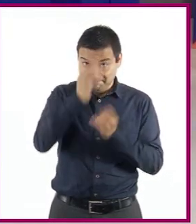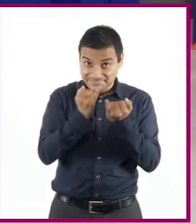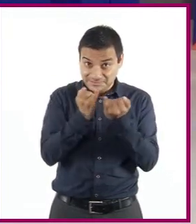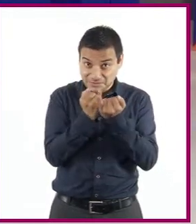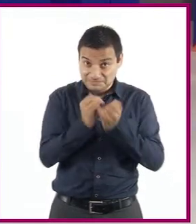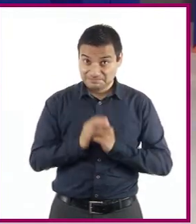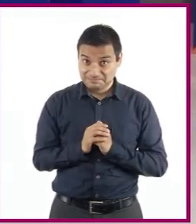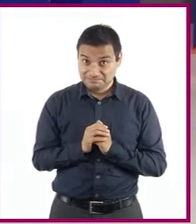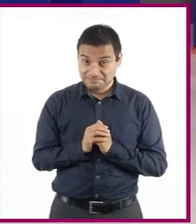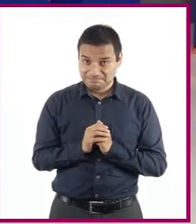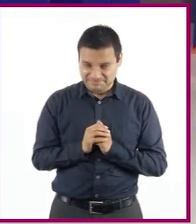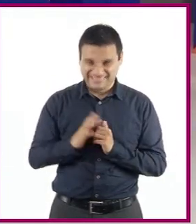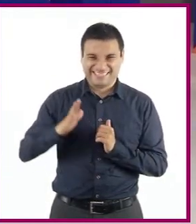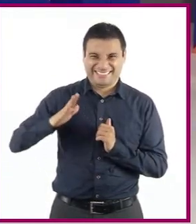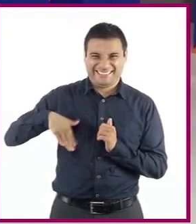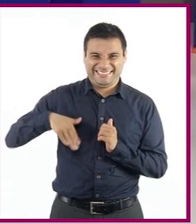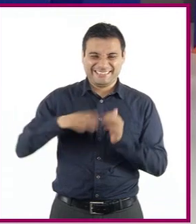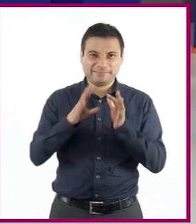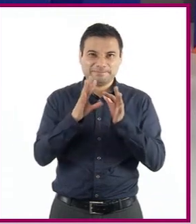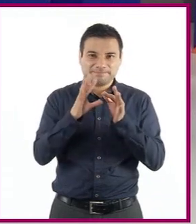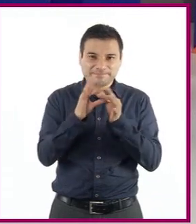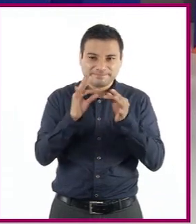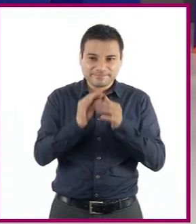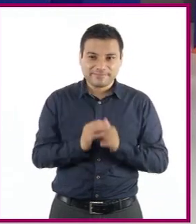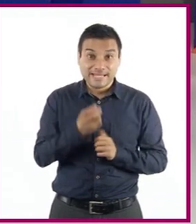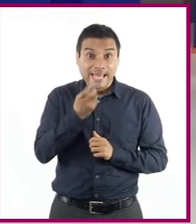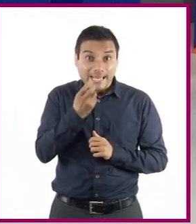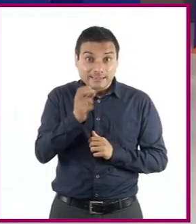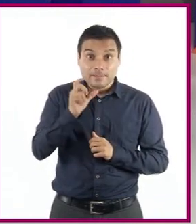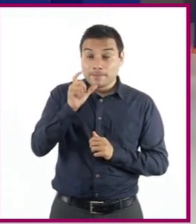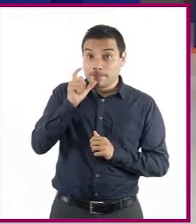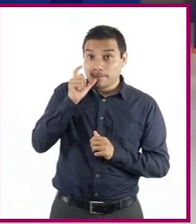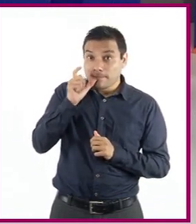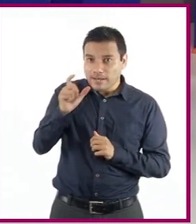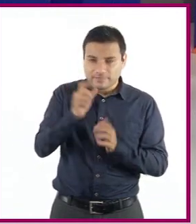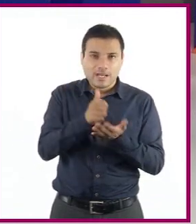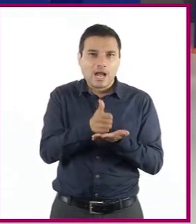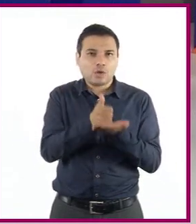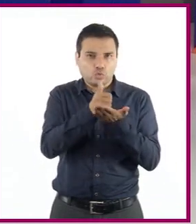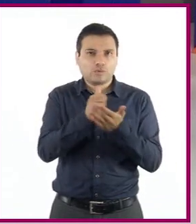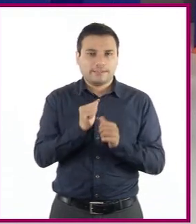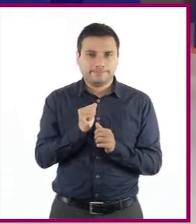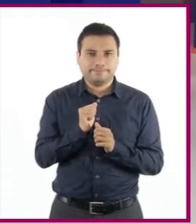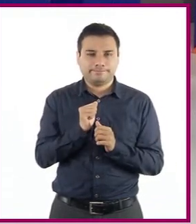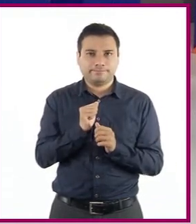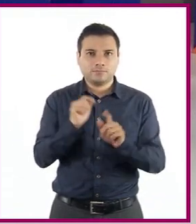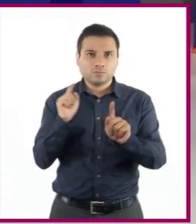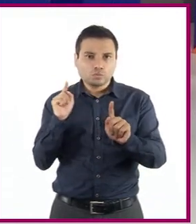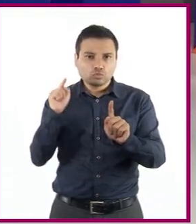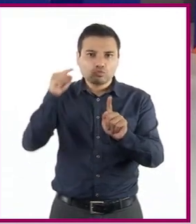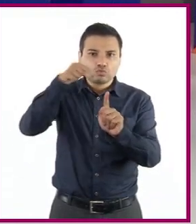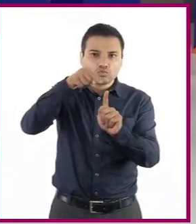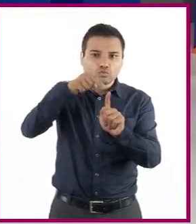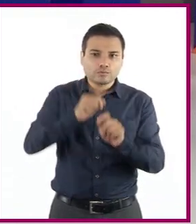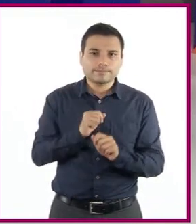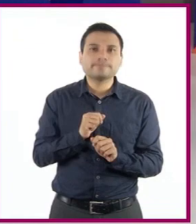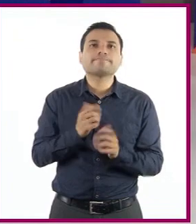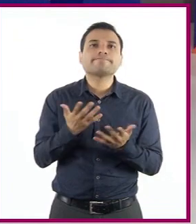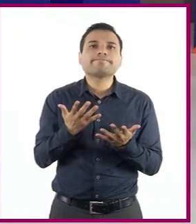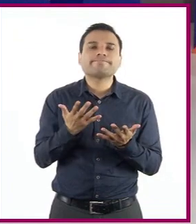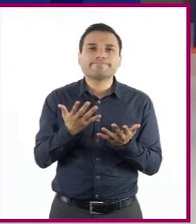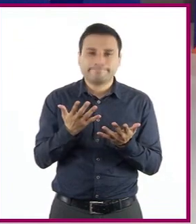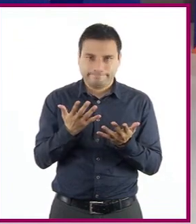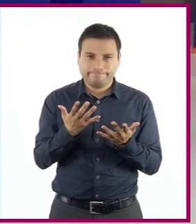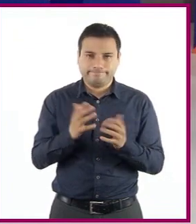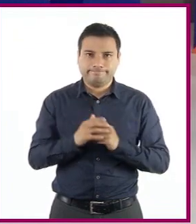respuestas? Como bien mencionas, este tipo de palabras ayudan a resaltar, a centrar la atención del destinatario de